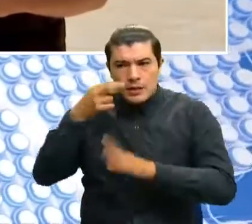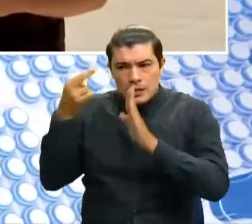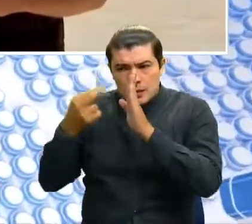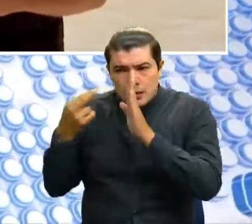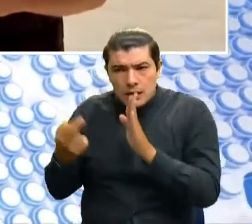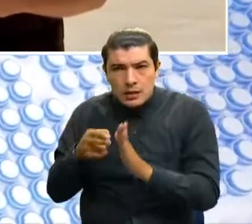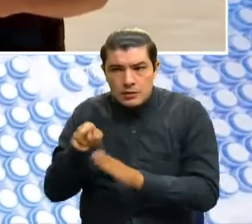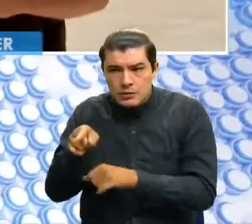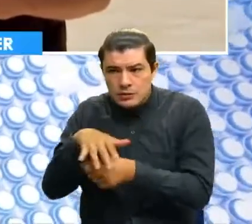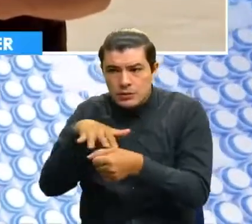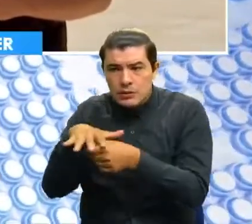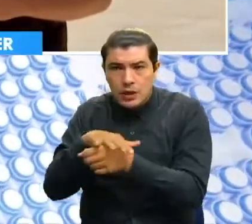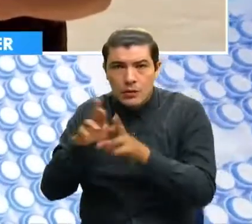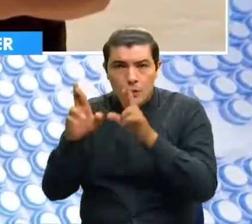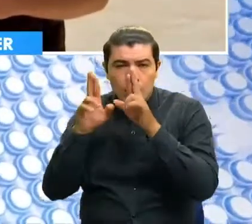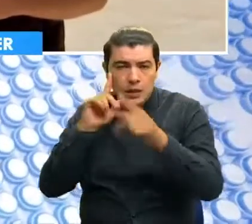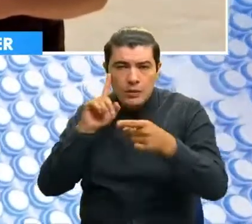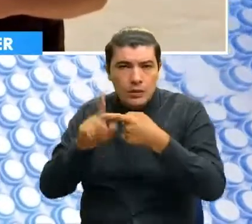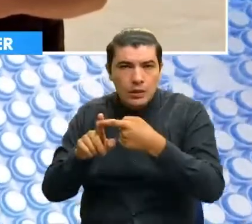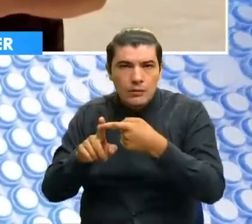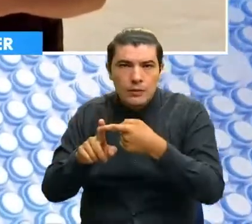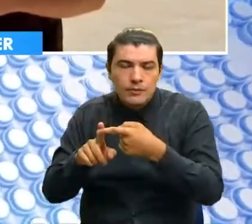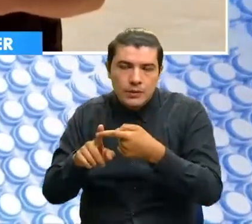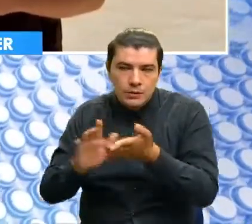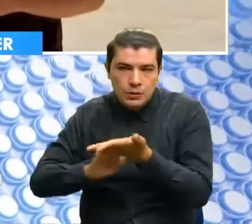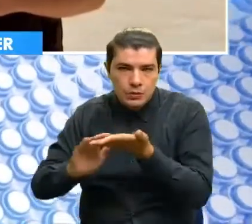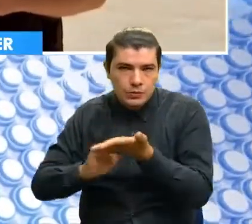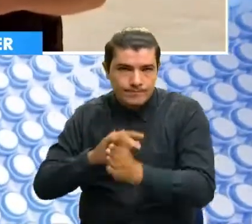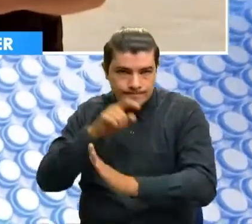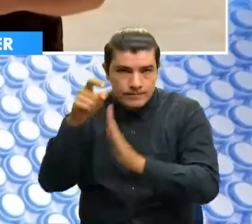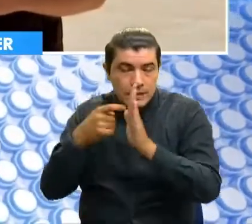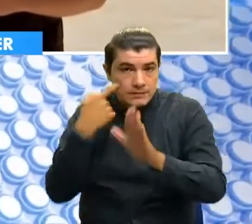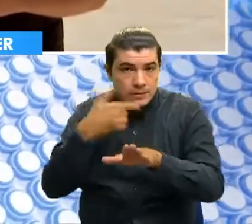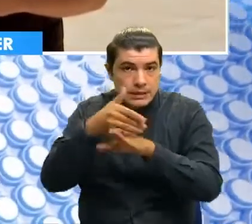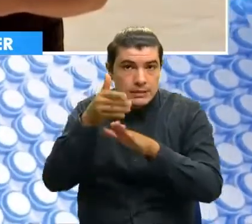feliz término. Desde Pamplona Norte de Santander para Oriente Noticias, Cristian Ramón, estamos informando.